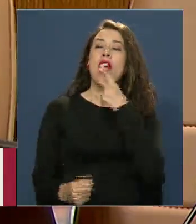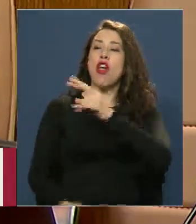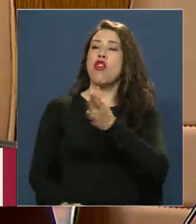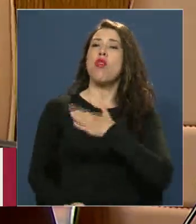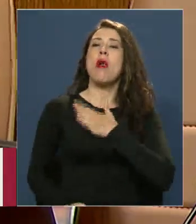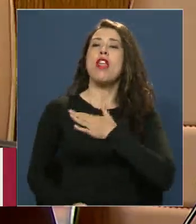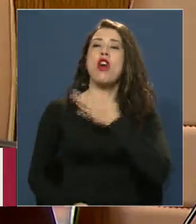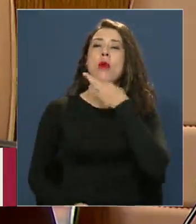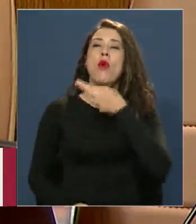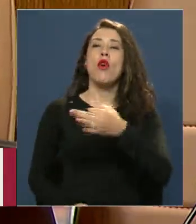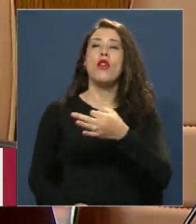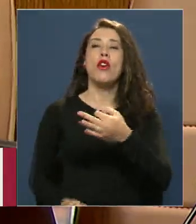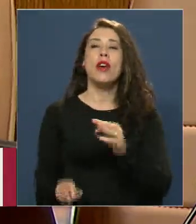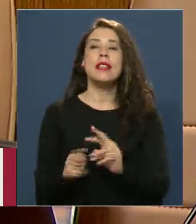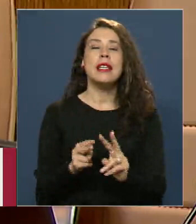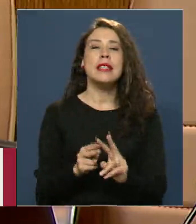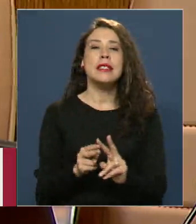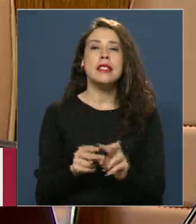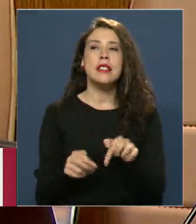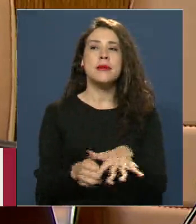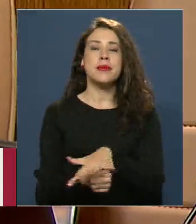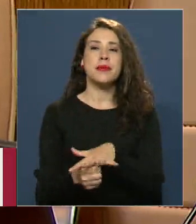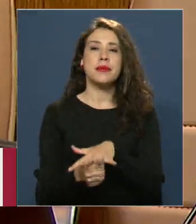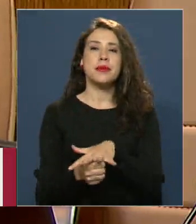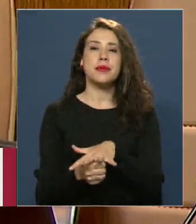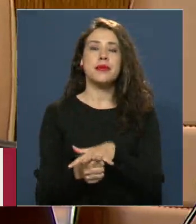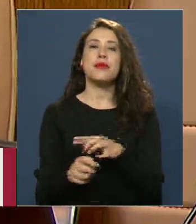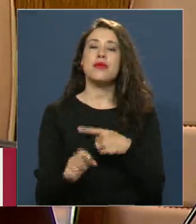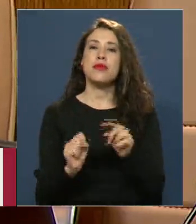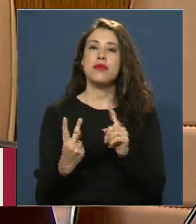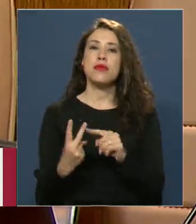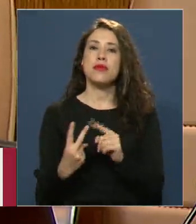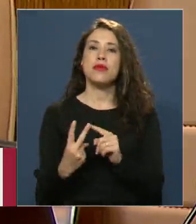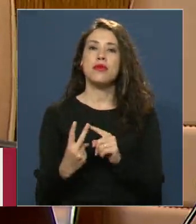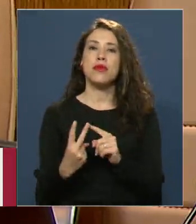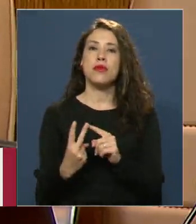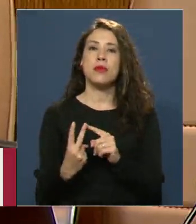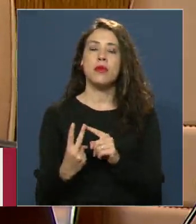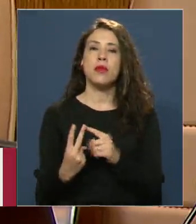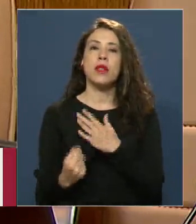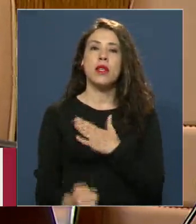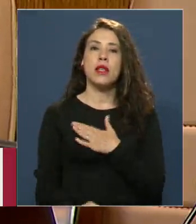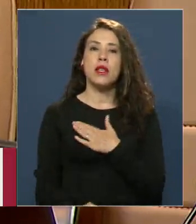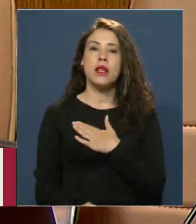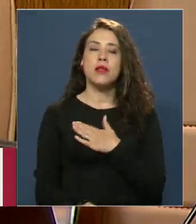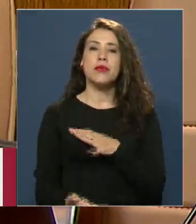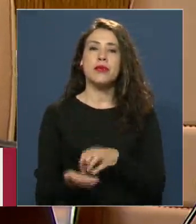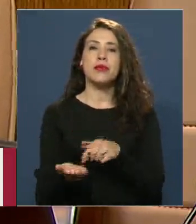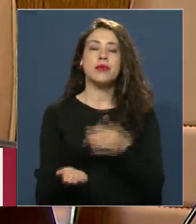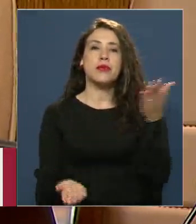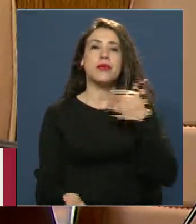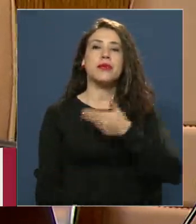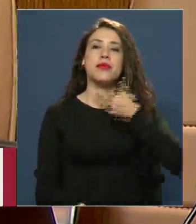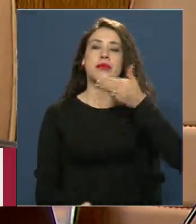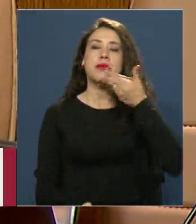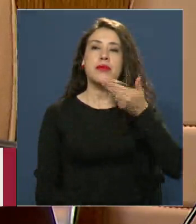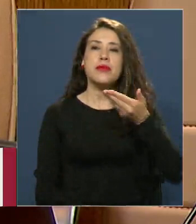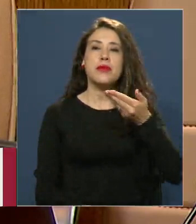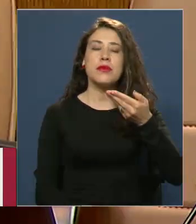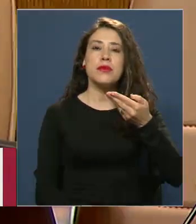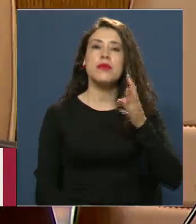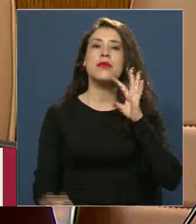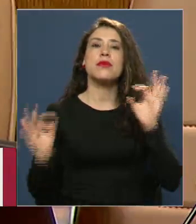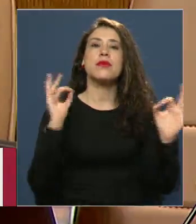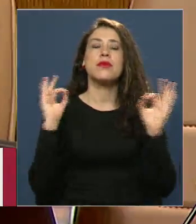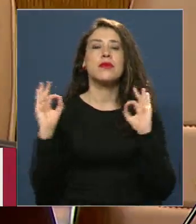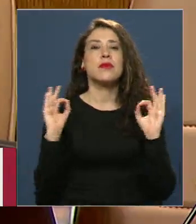parecer y eventualmente estaría ocurriendo en esta situación. En segundo lugar, señor presidente, quiero también enviar copia de mi intervención reciente a la